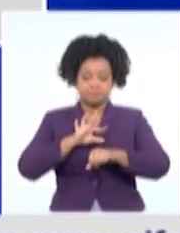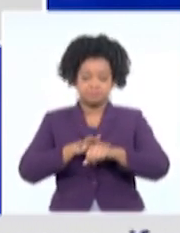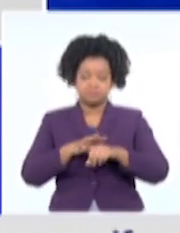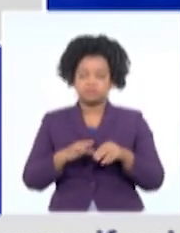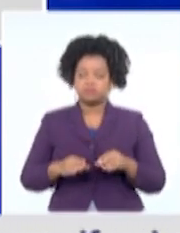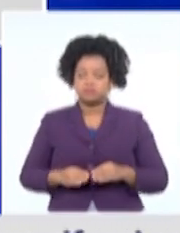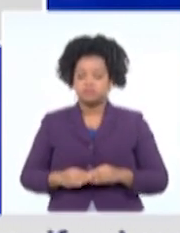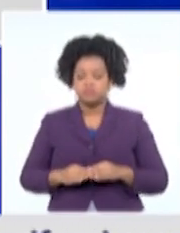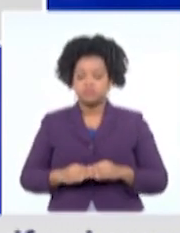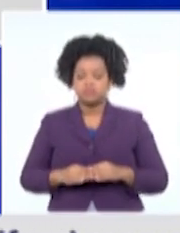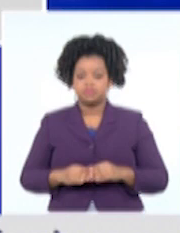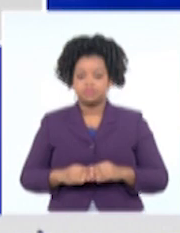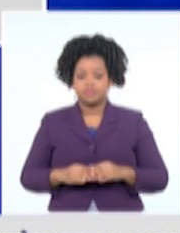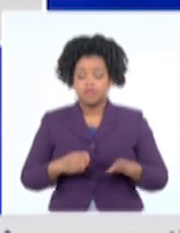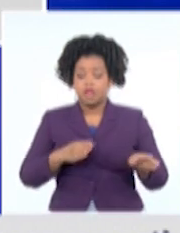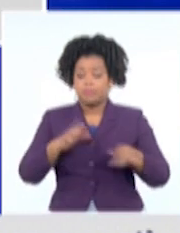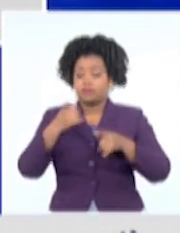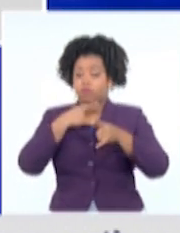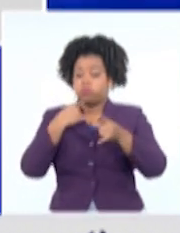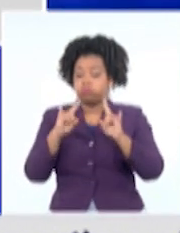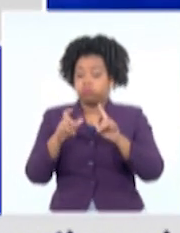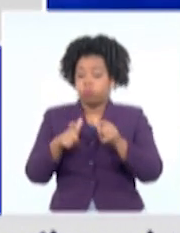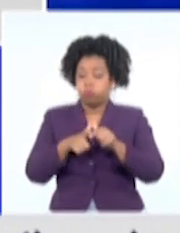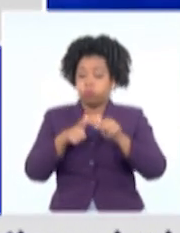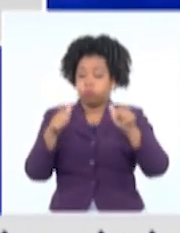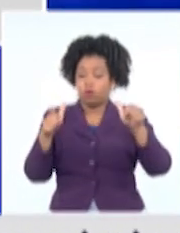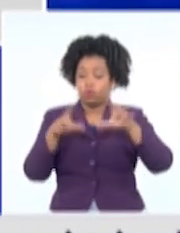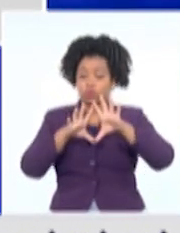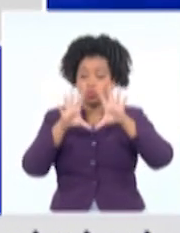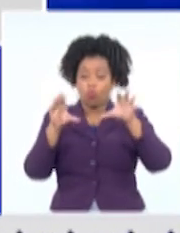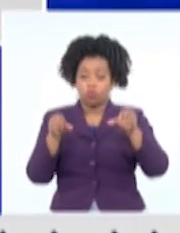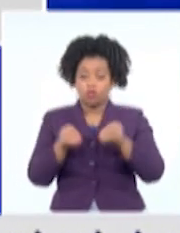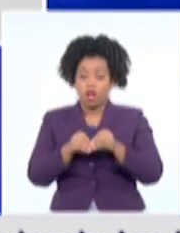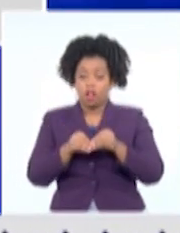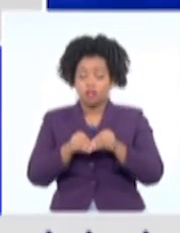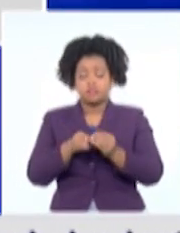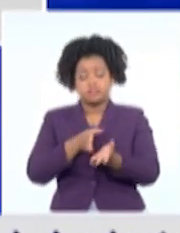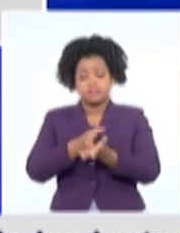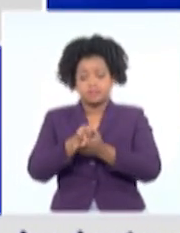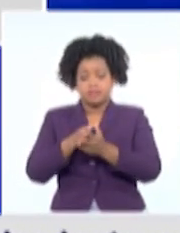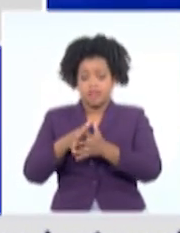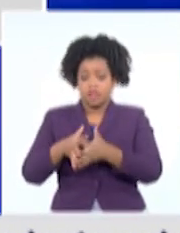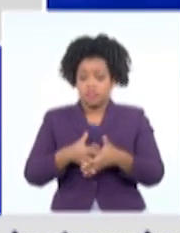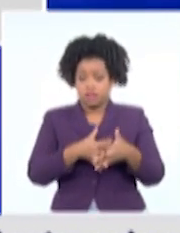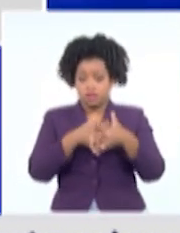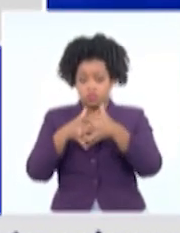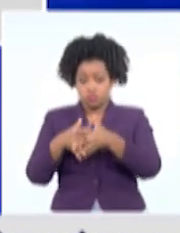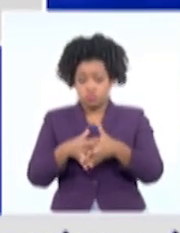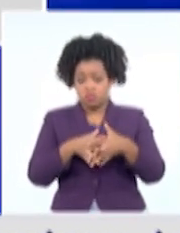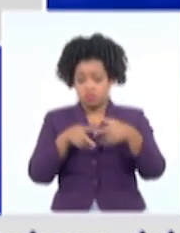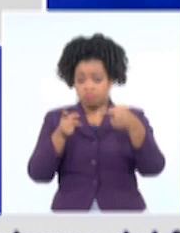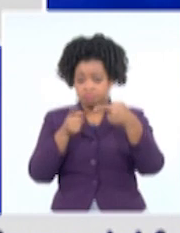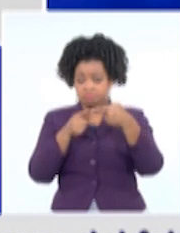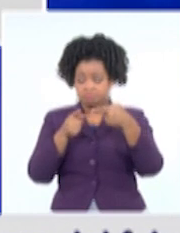mayor reporte de fallecidos acumulados, sí, Estados Unidos se mantiene en primer lugar,